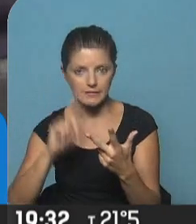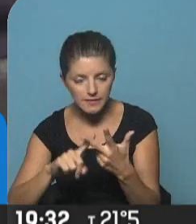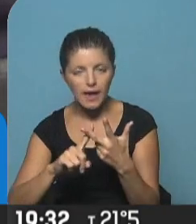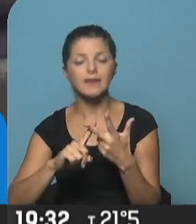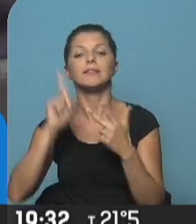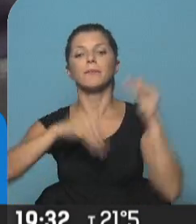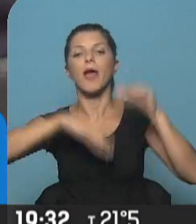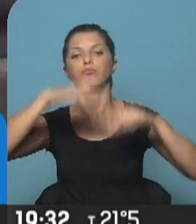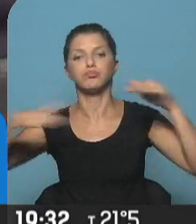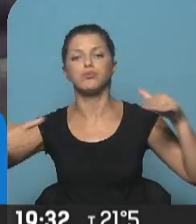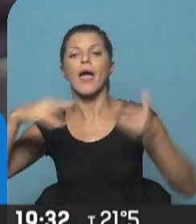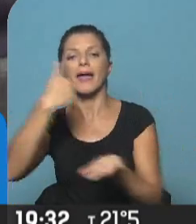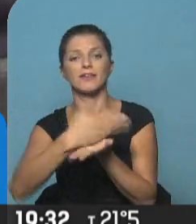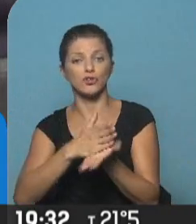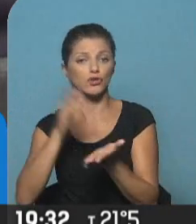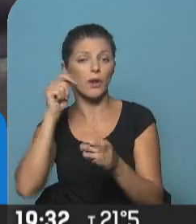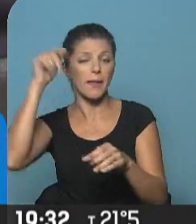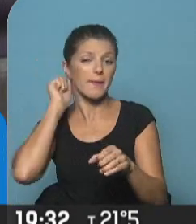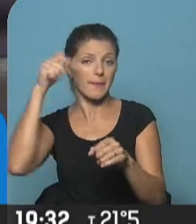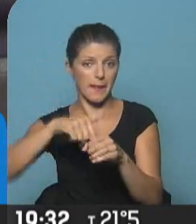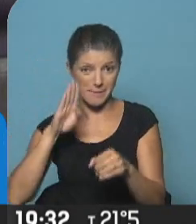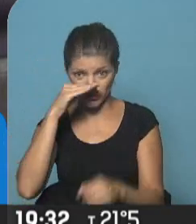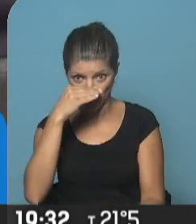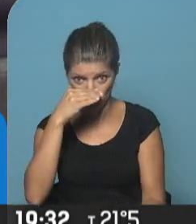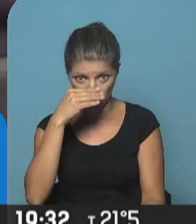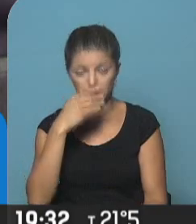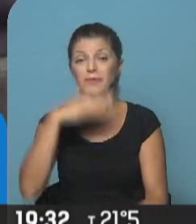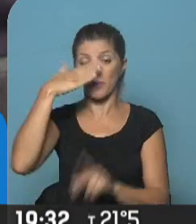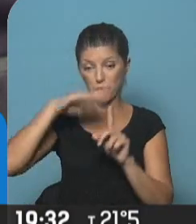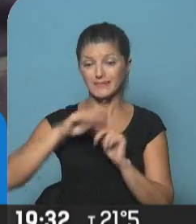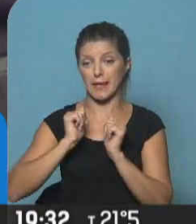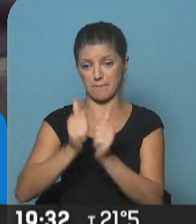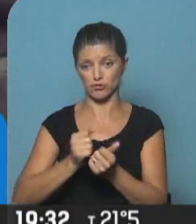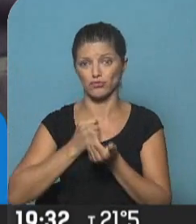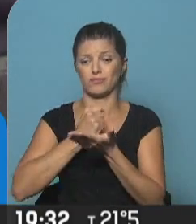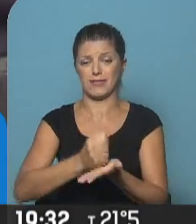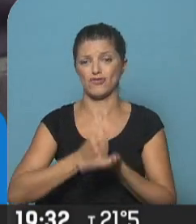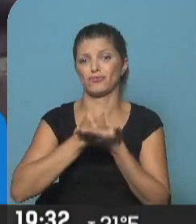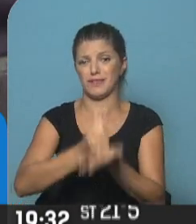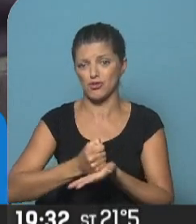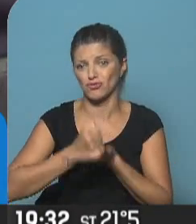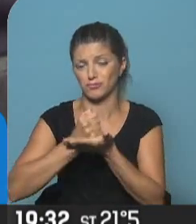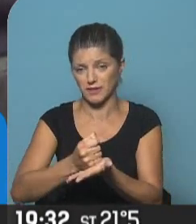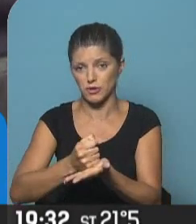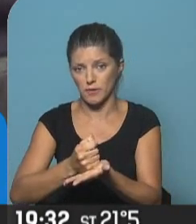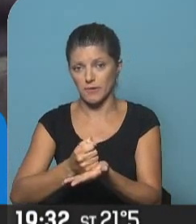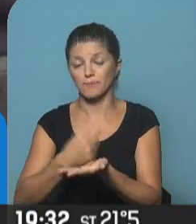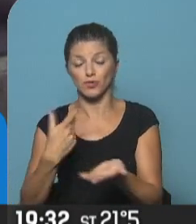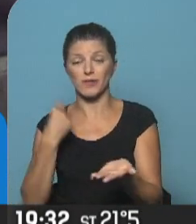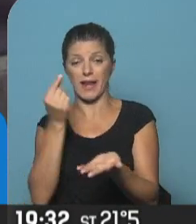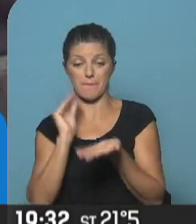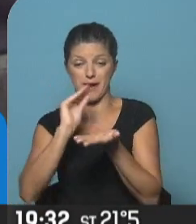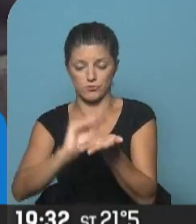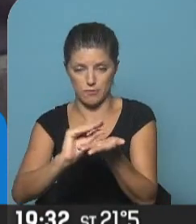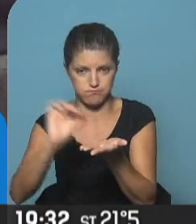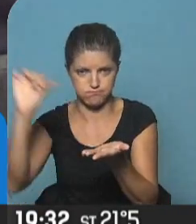en equilibrio en el sector petrolero. Estas políticas de subsidios indiscriminados y de desincentivar la inversión y el aumento de la